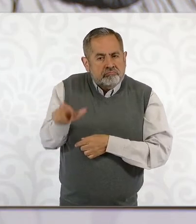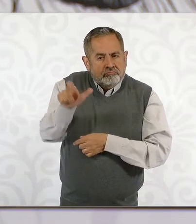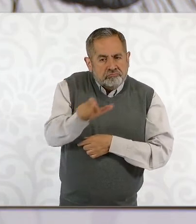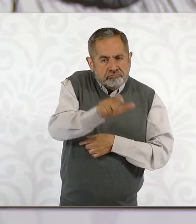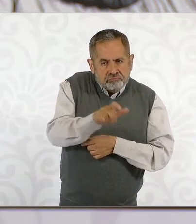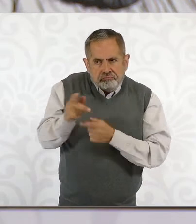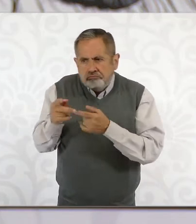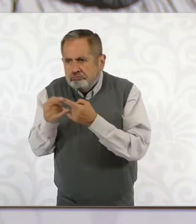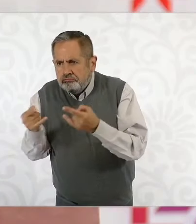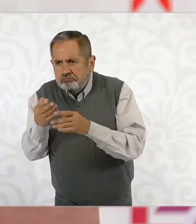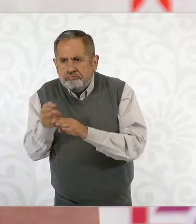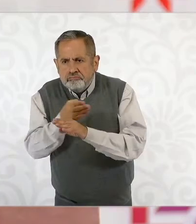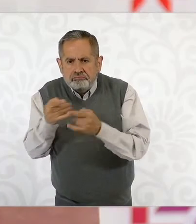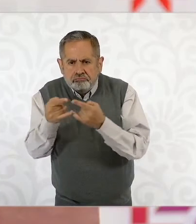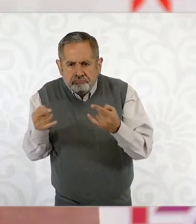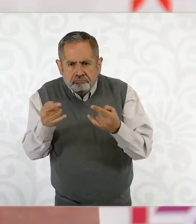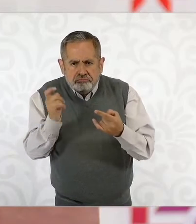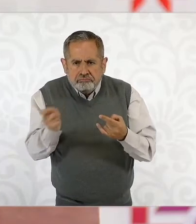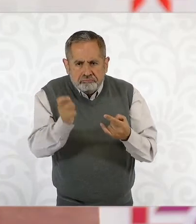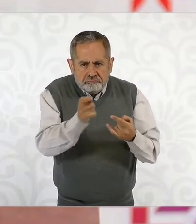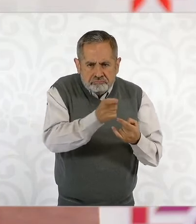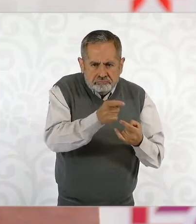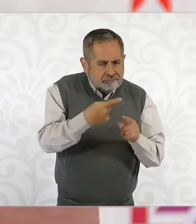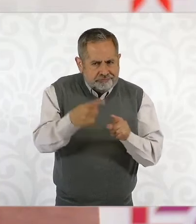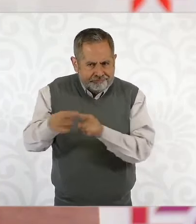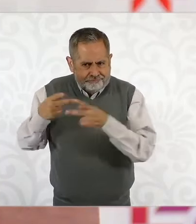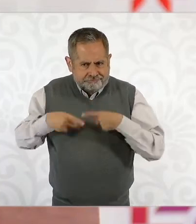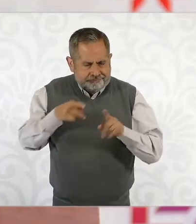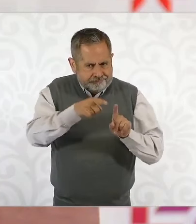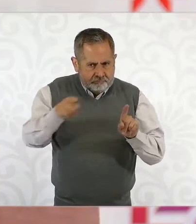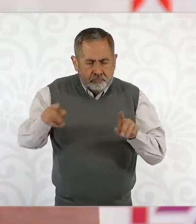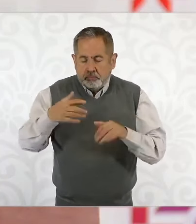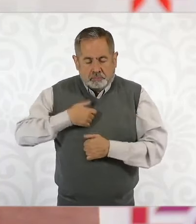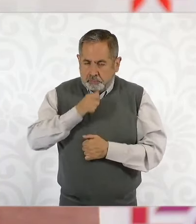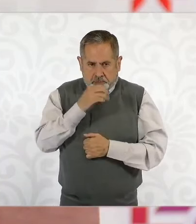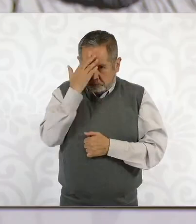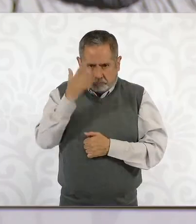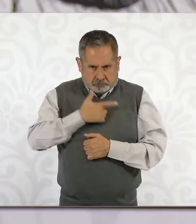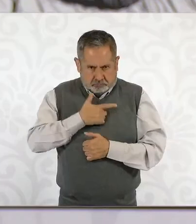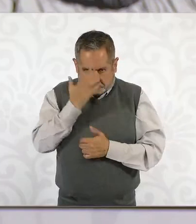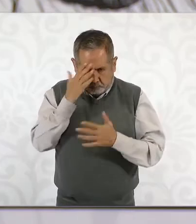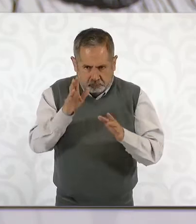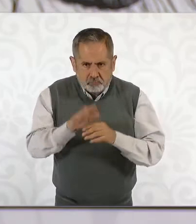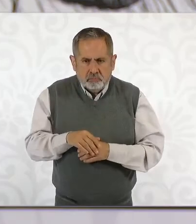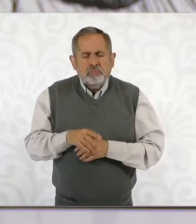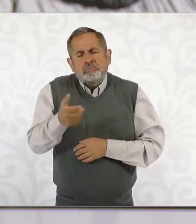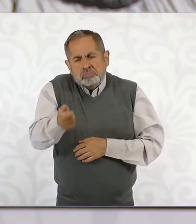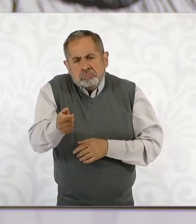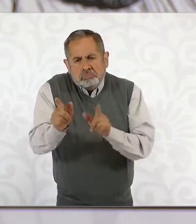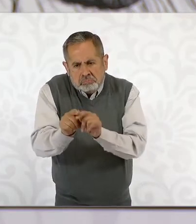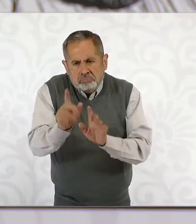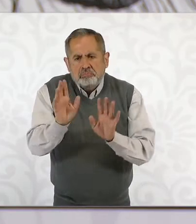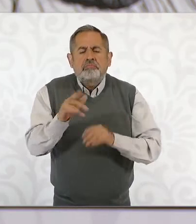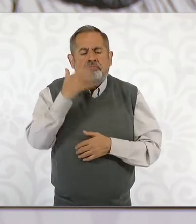personas. Ella, no tengo el gusto de conocerla, pero no a profundidad, pero sé que es